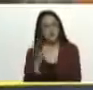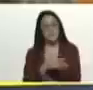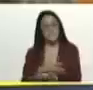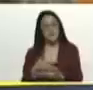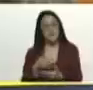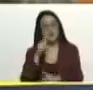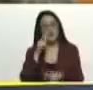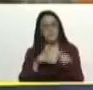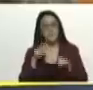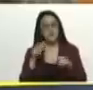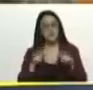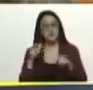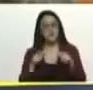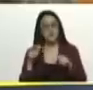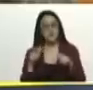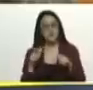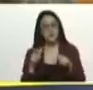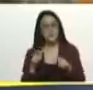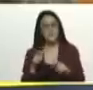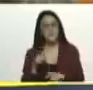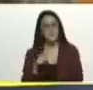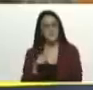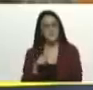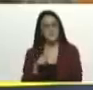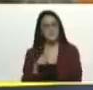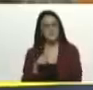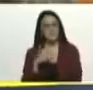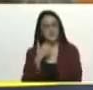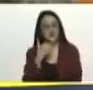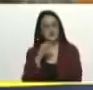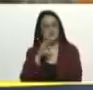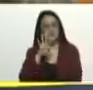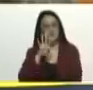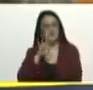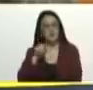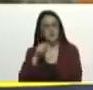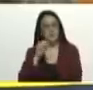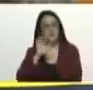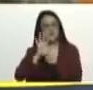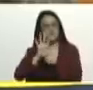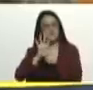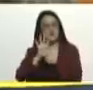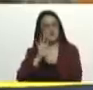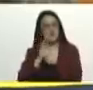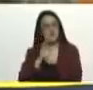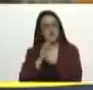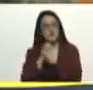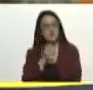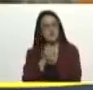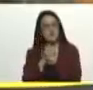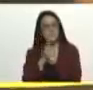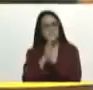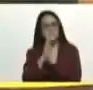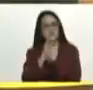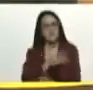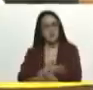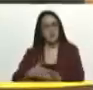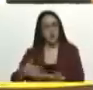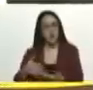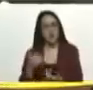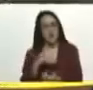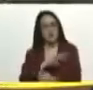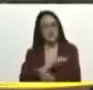millones de personas. Nuestro PIB es de casi 4,5 billones de dólares. Tenemos